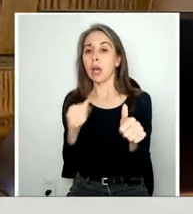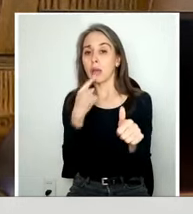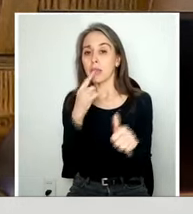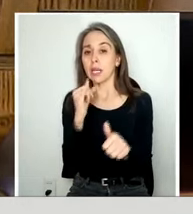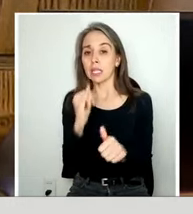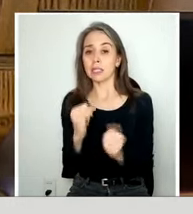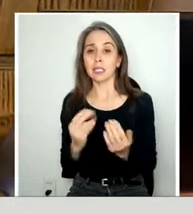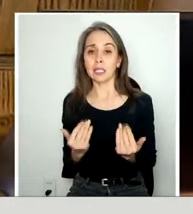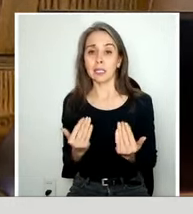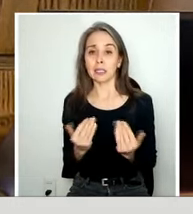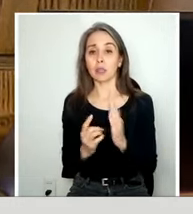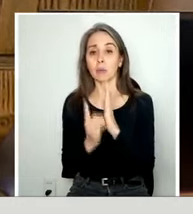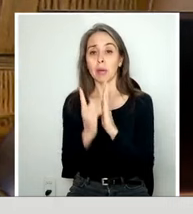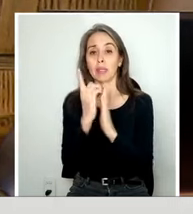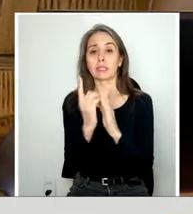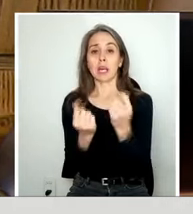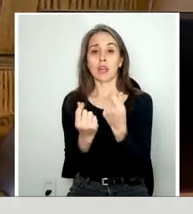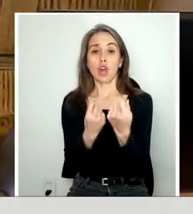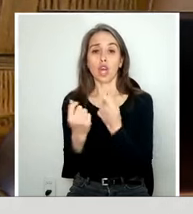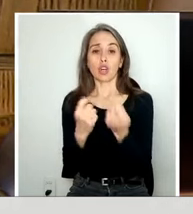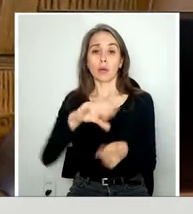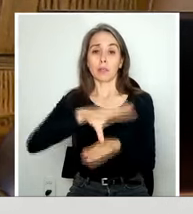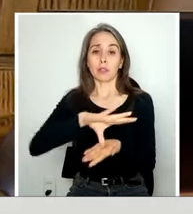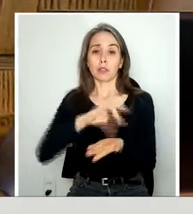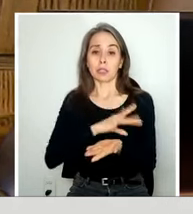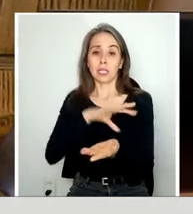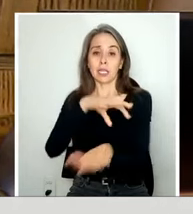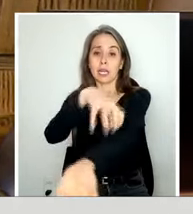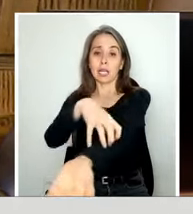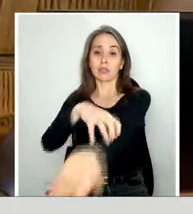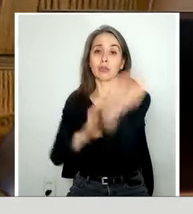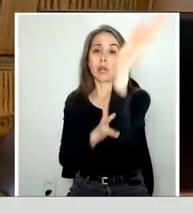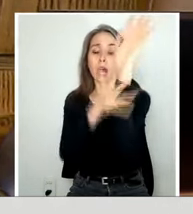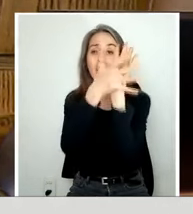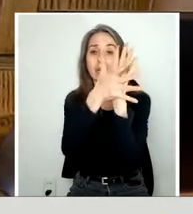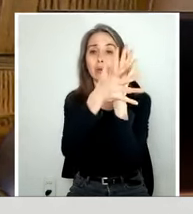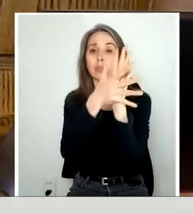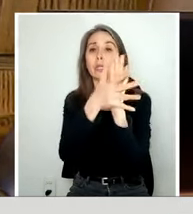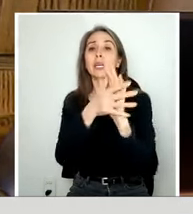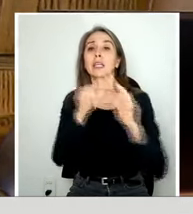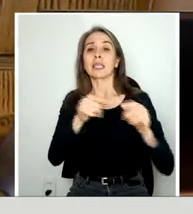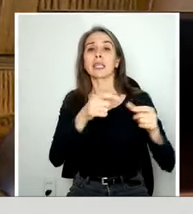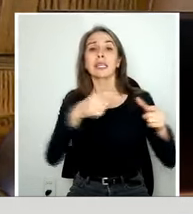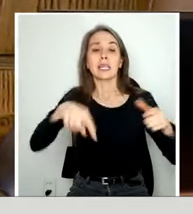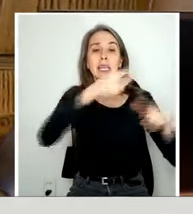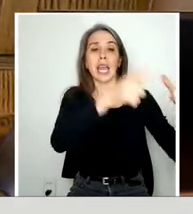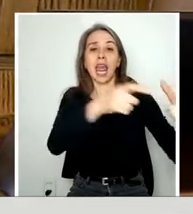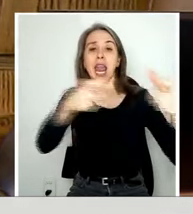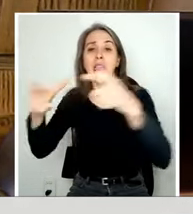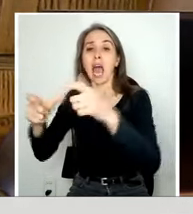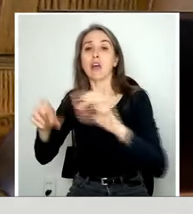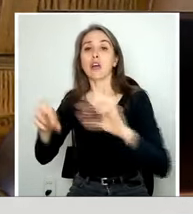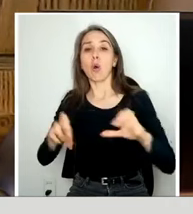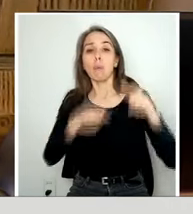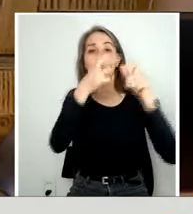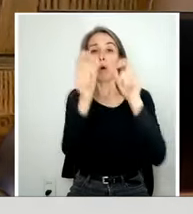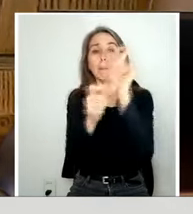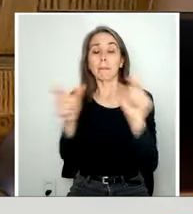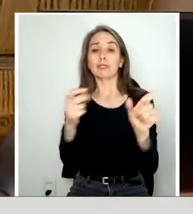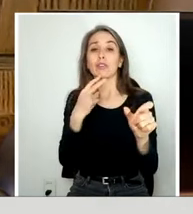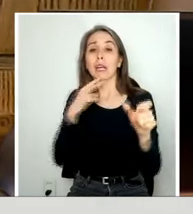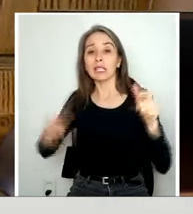para el desarrollo económico del país la región de la araucanía y el corredor lacustre que pucón su gente las actividades turísticas del volcán